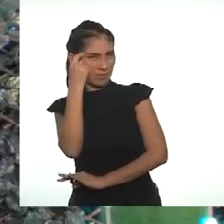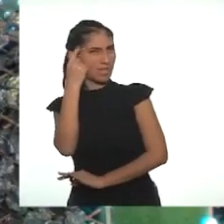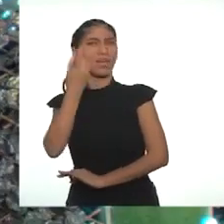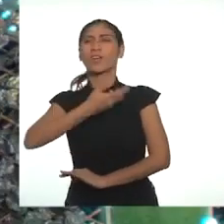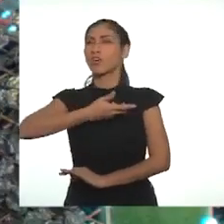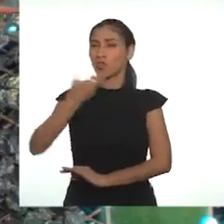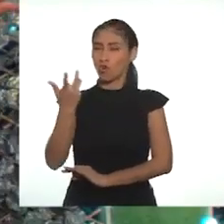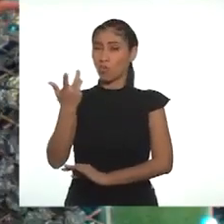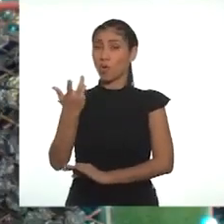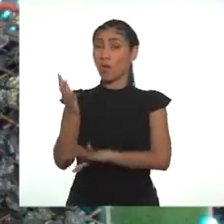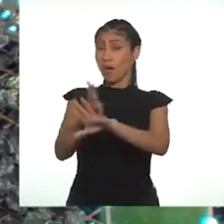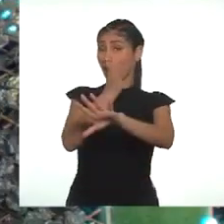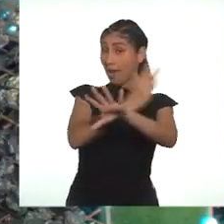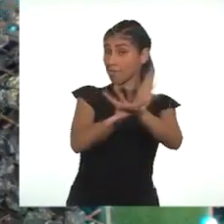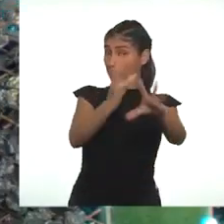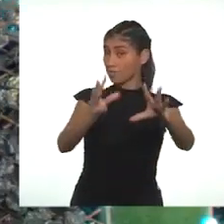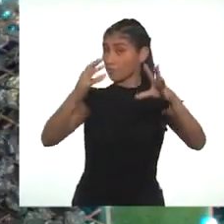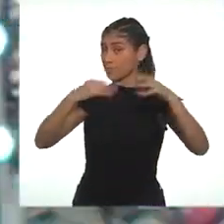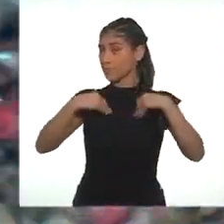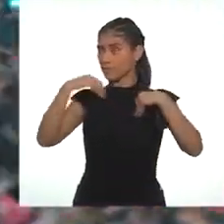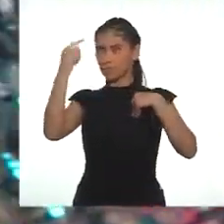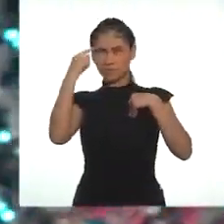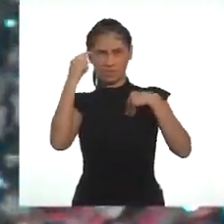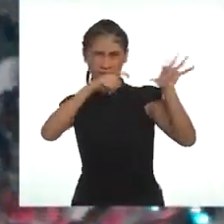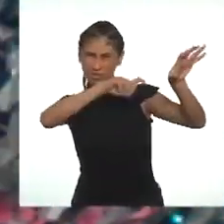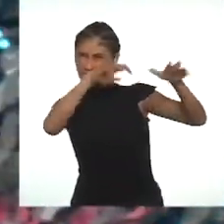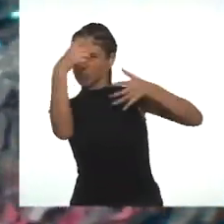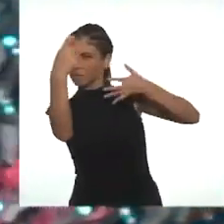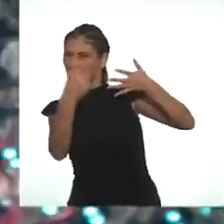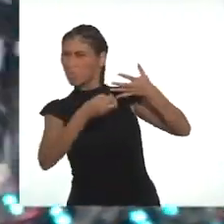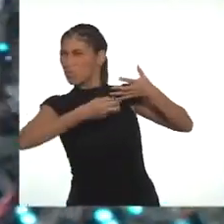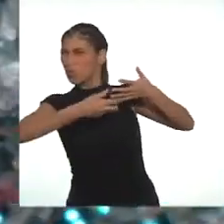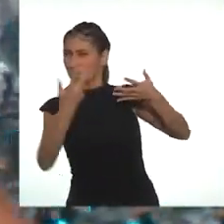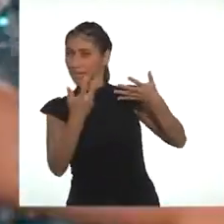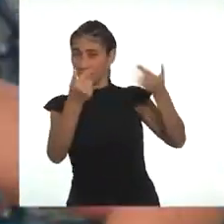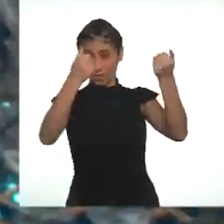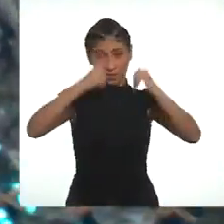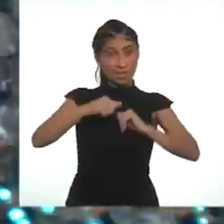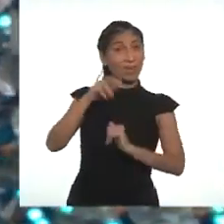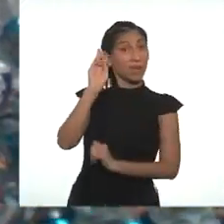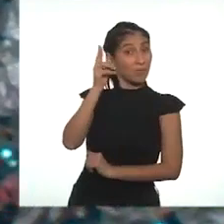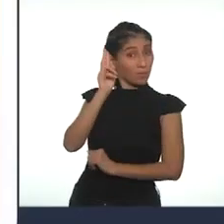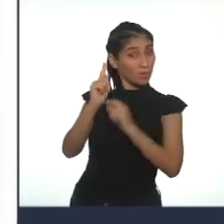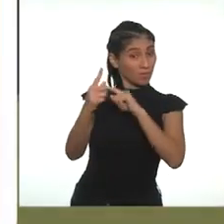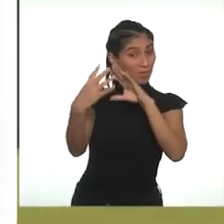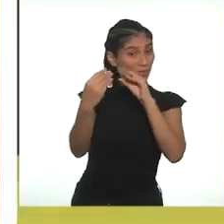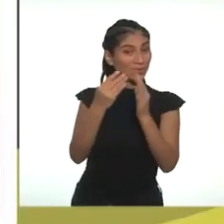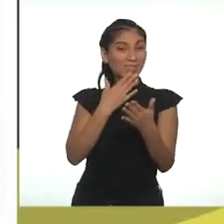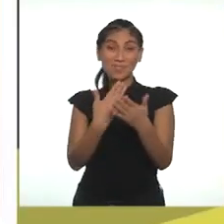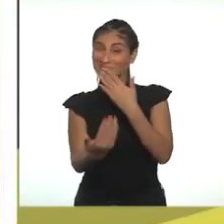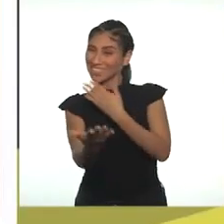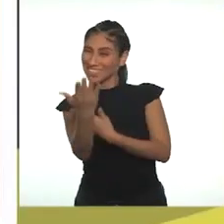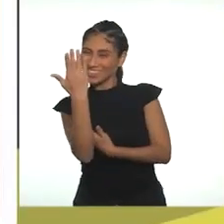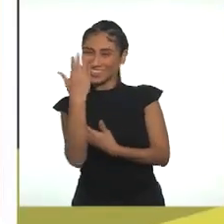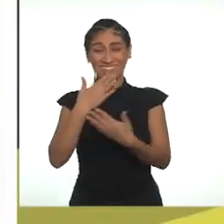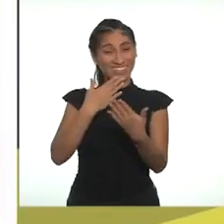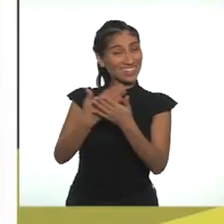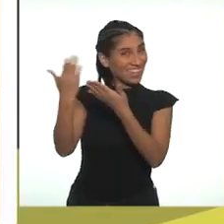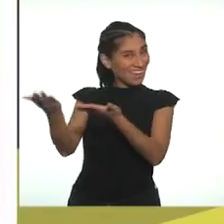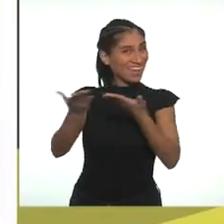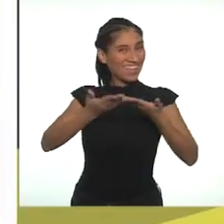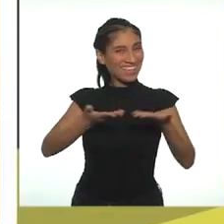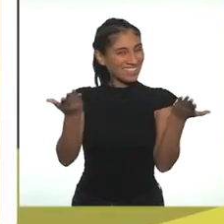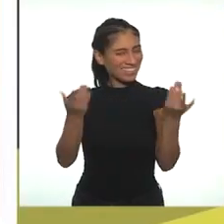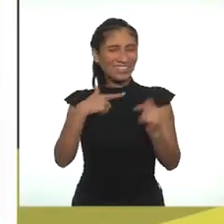de las cosas antes de aceptarlas. Para responderte, vamos a conversar con un profesor. Buenos días, gracias